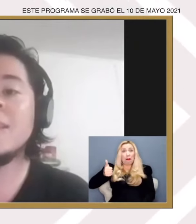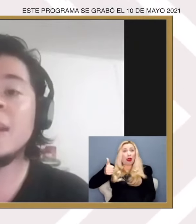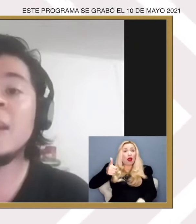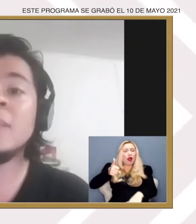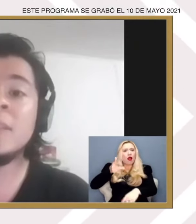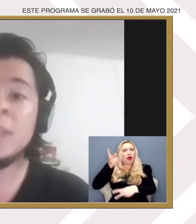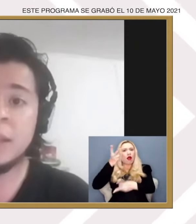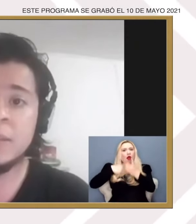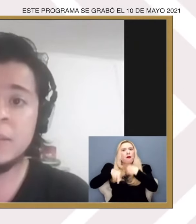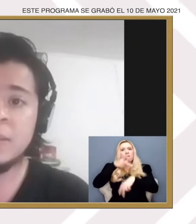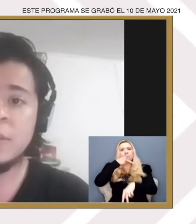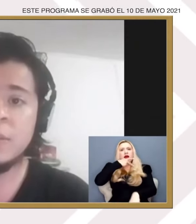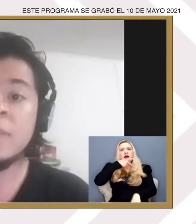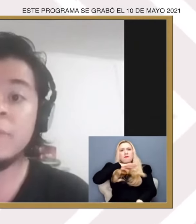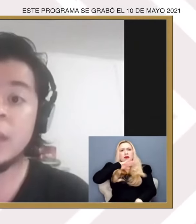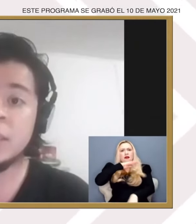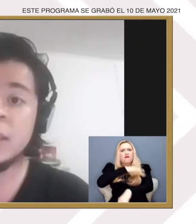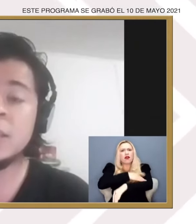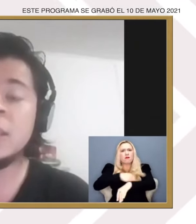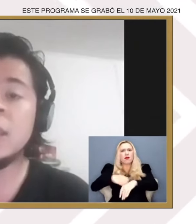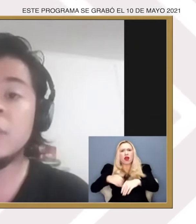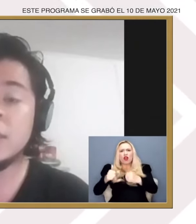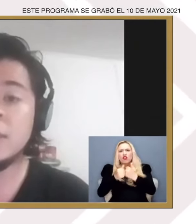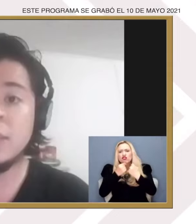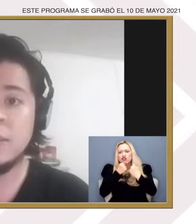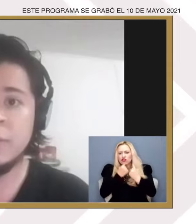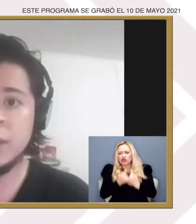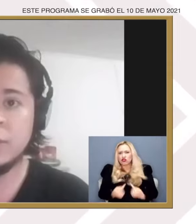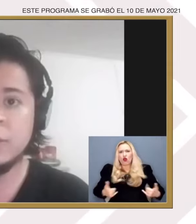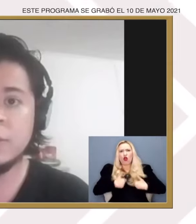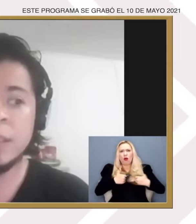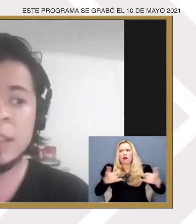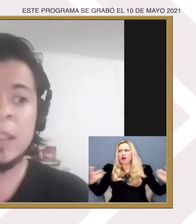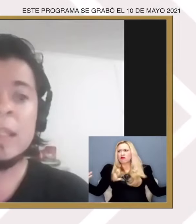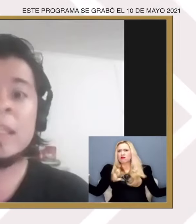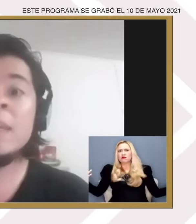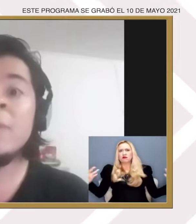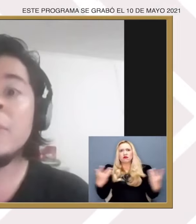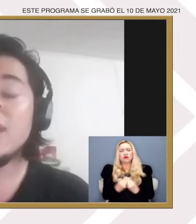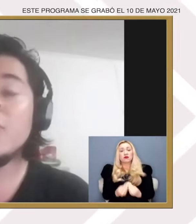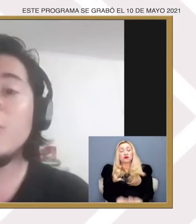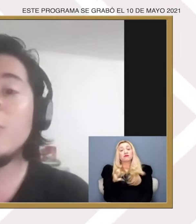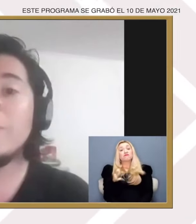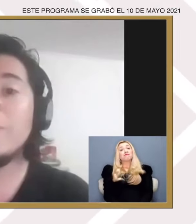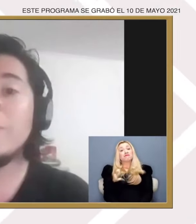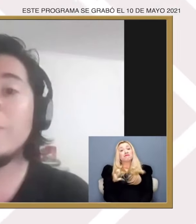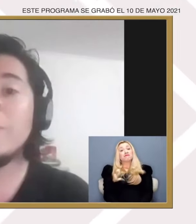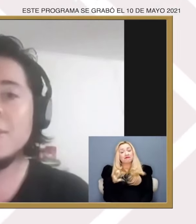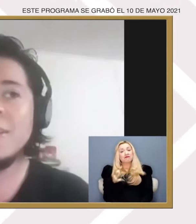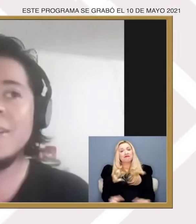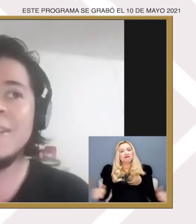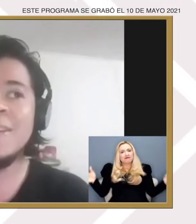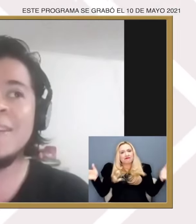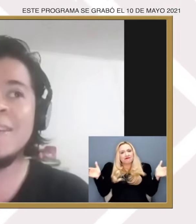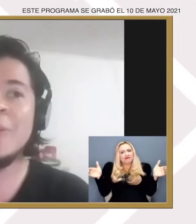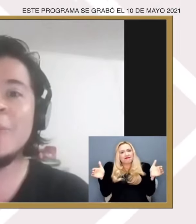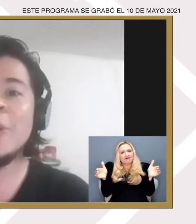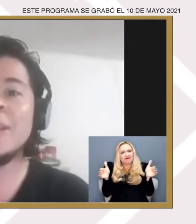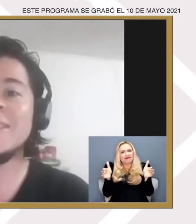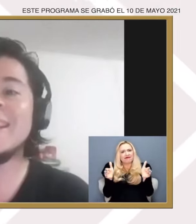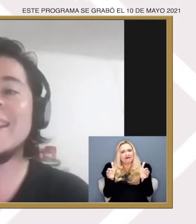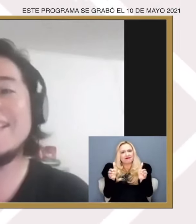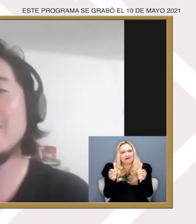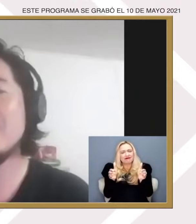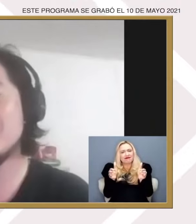con integrantes trans, con infancias y adolescencias sobre todo. Y vamos acuerpando,